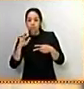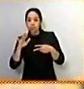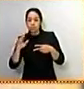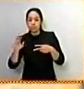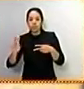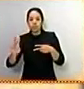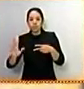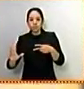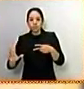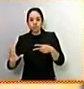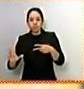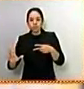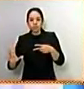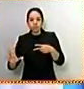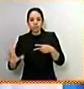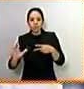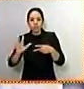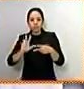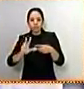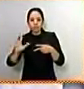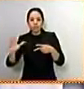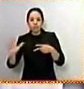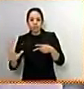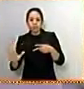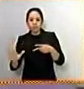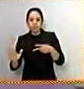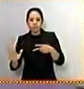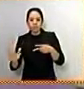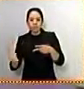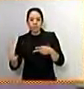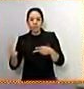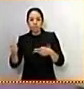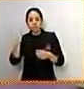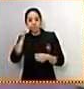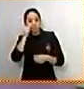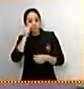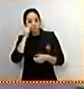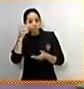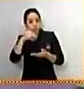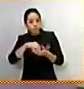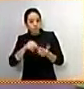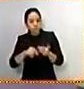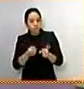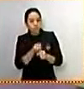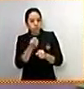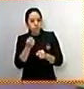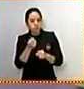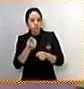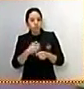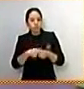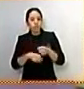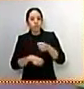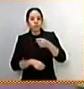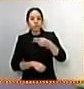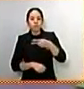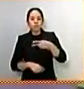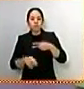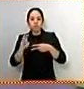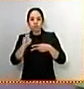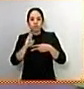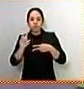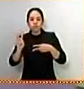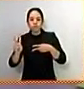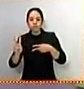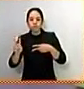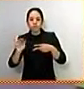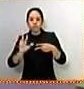es el 3. Segundo número premiado, 33. Verifique su boleto. Reitero los números ganadores de esta noche, 62